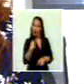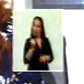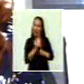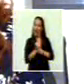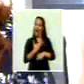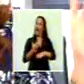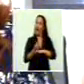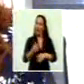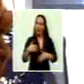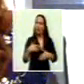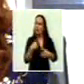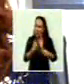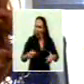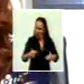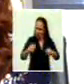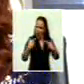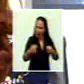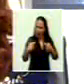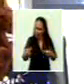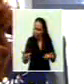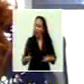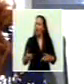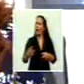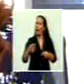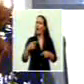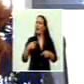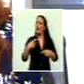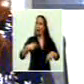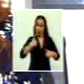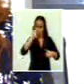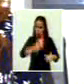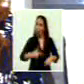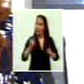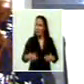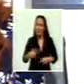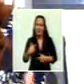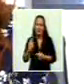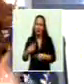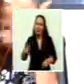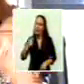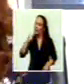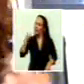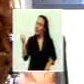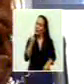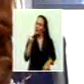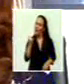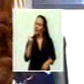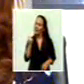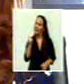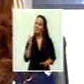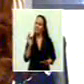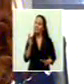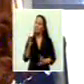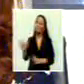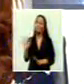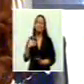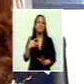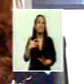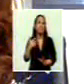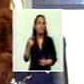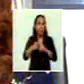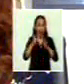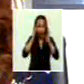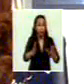todos los argentinos en el pasado y quien les habla también ha perdido cosas muy importantes. Por eso lo hago totalmente despojada de cualquier